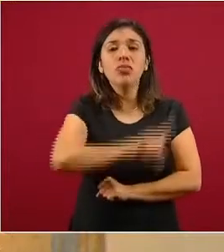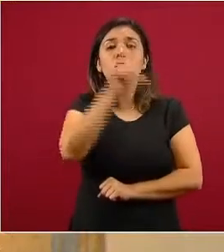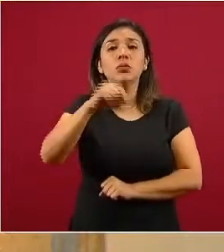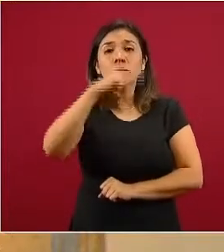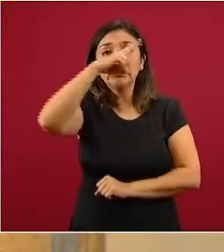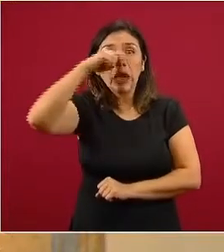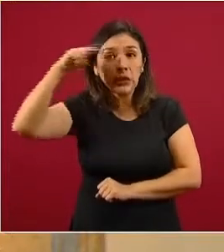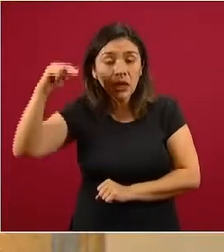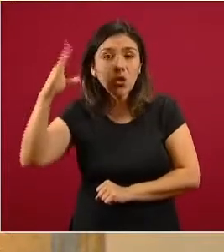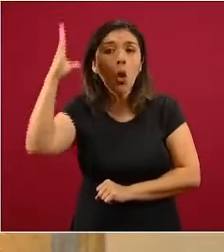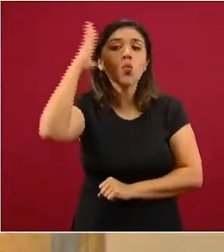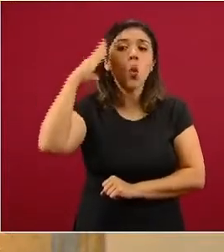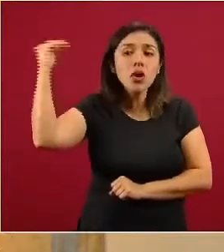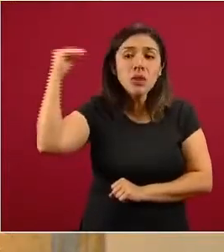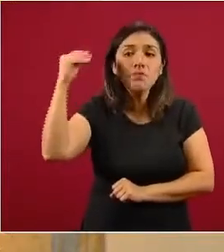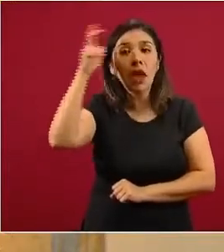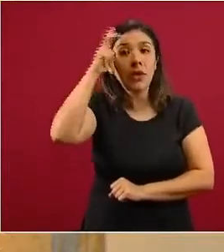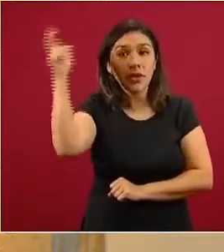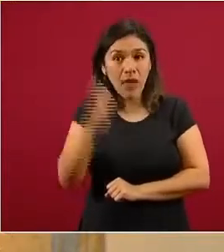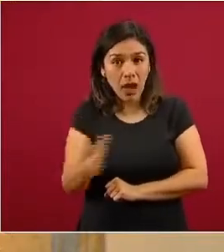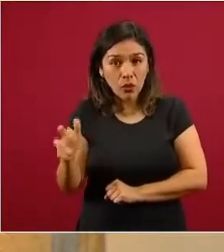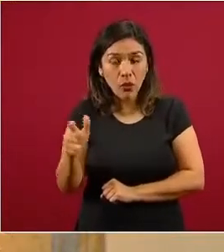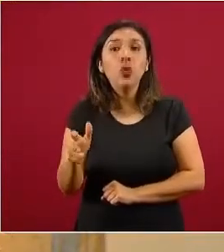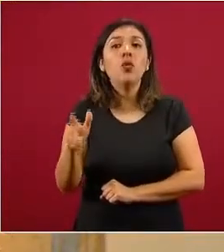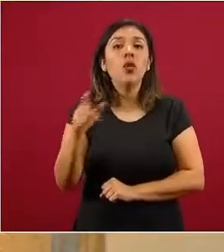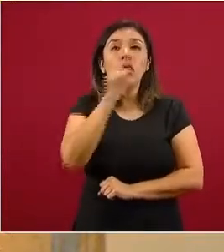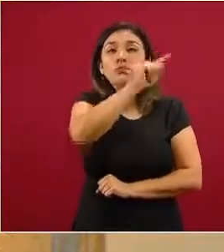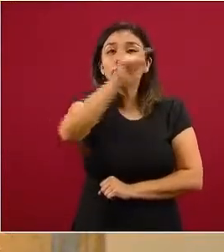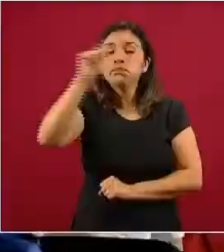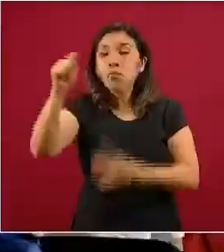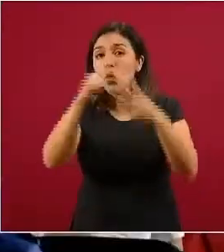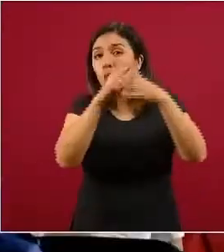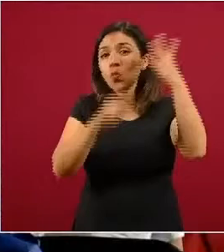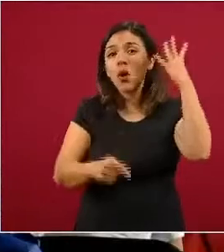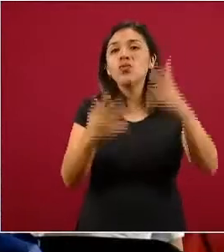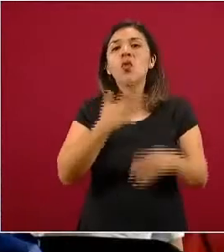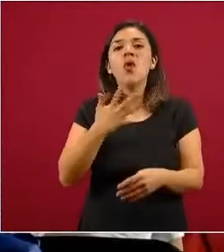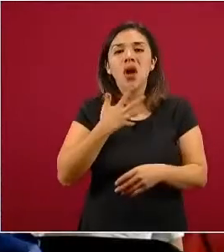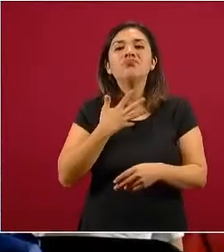disminuye paulatinamente desde hace varias semanas.